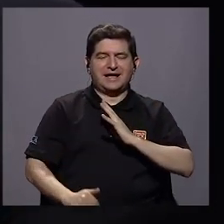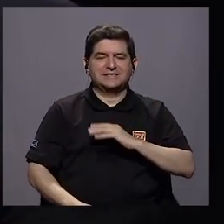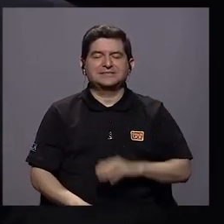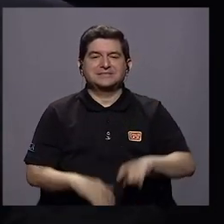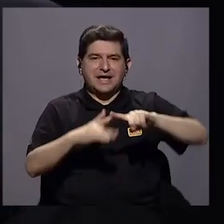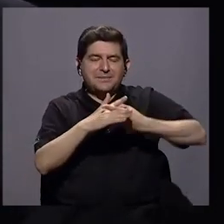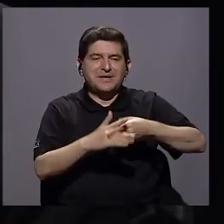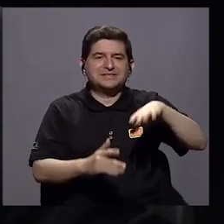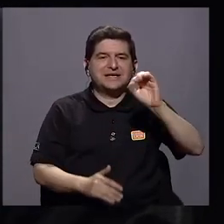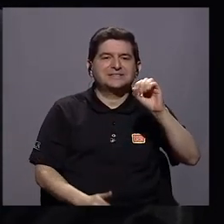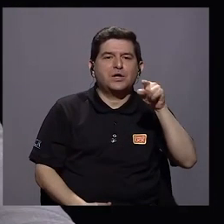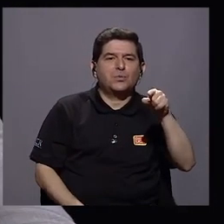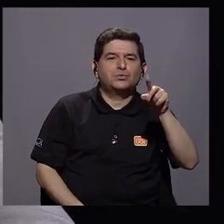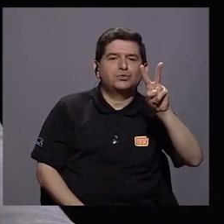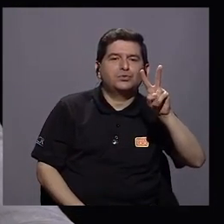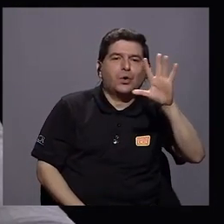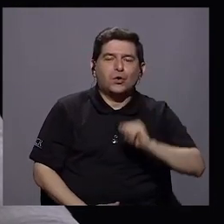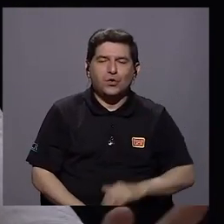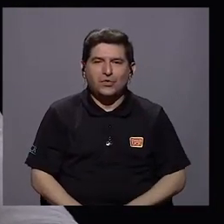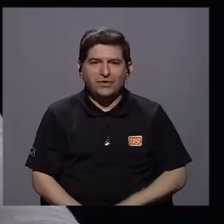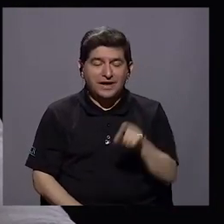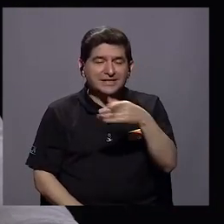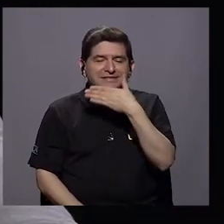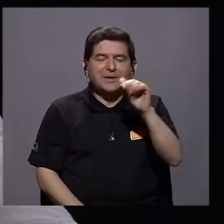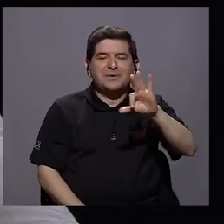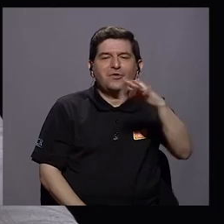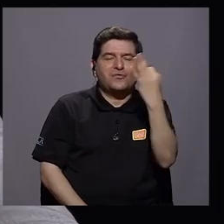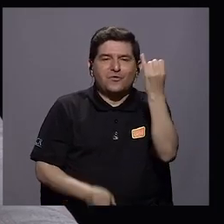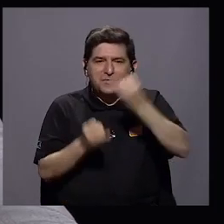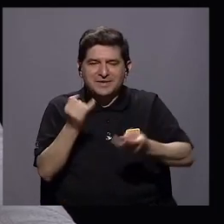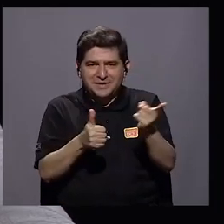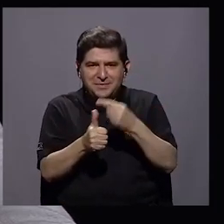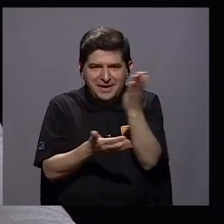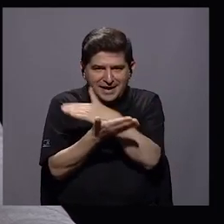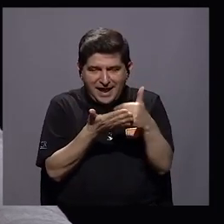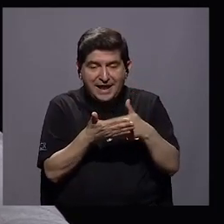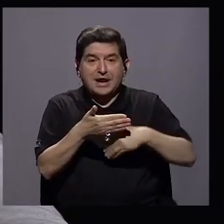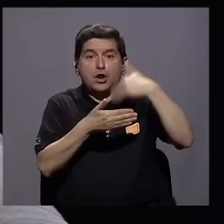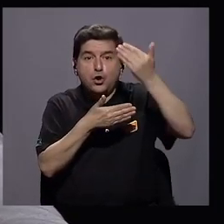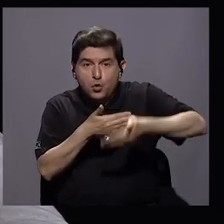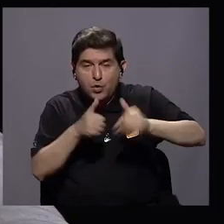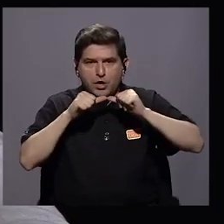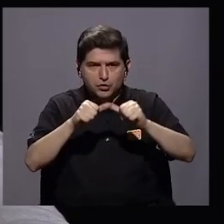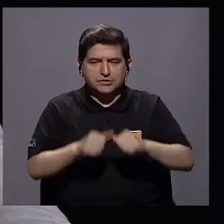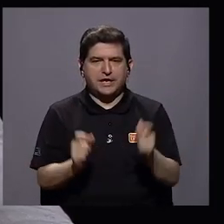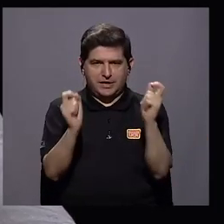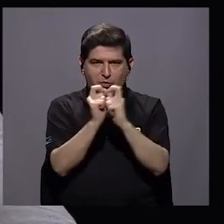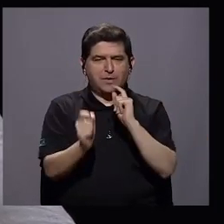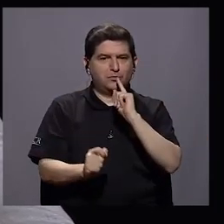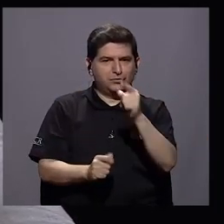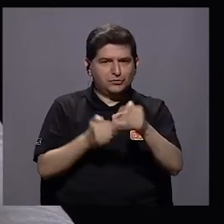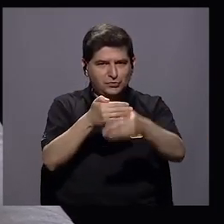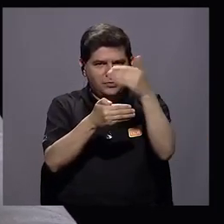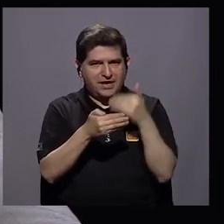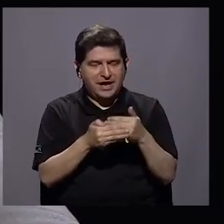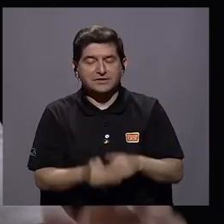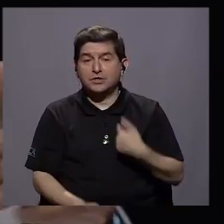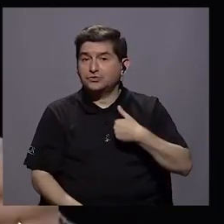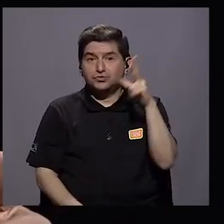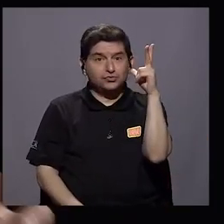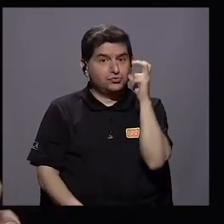en el 0.25. Vea, don Pablo, esta es la mejor forma de cerrar este primer bloque. Ahora en el segundo bloque vamos a seguir con ese otro punto que usted planteaba, porque eso no